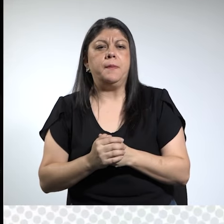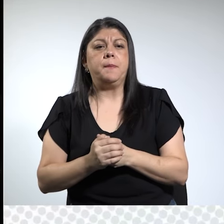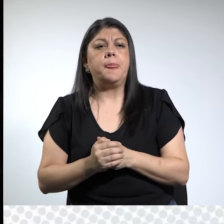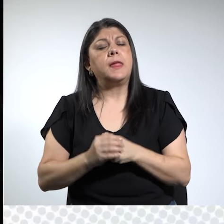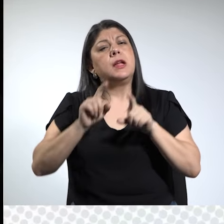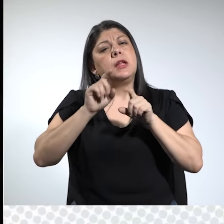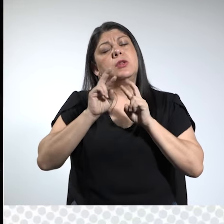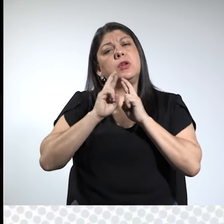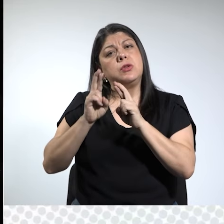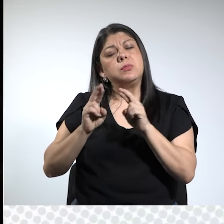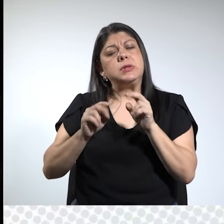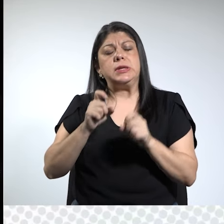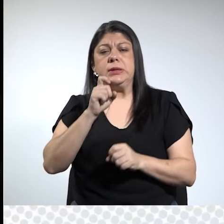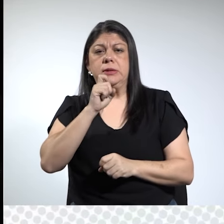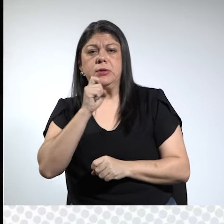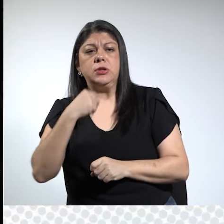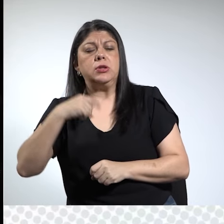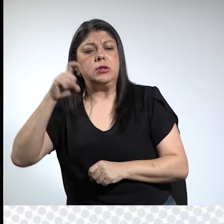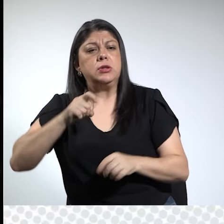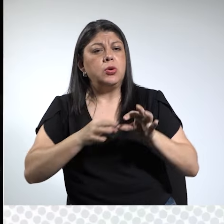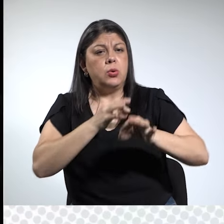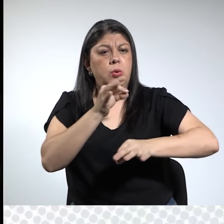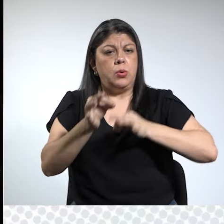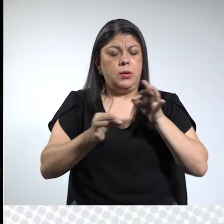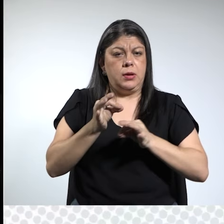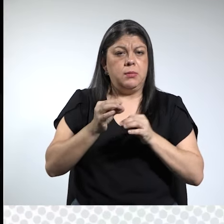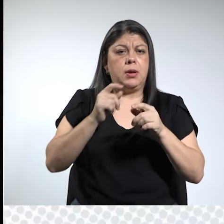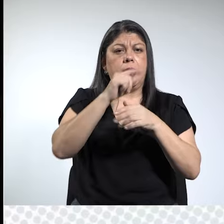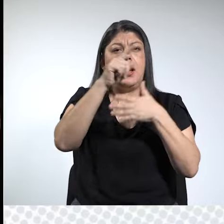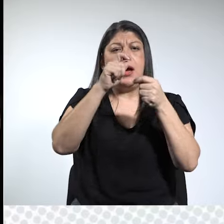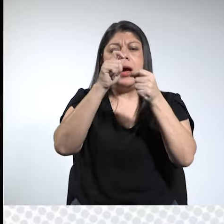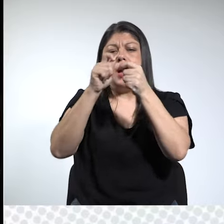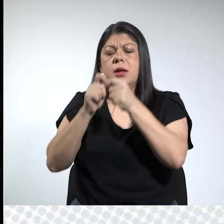bastante compleja porque entonces necesito explicarle cómo algunos